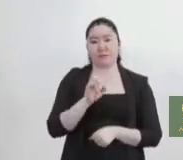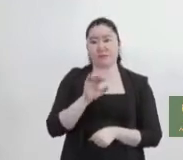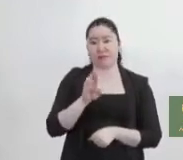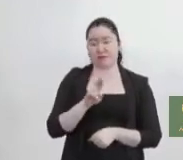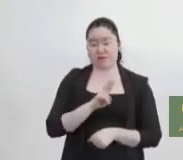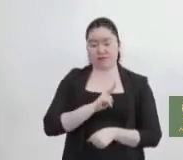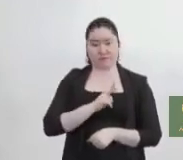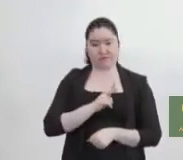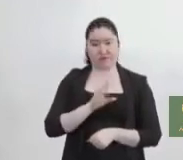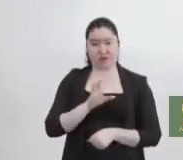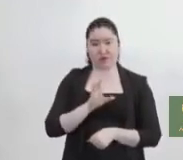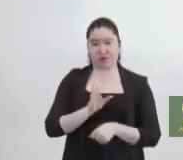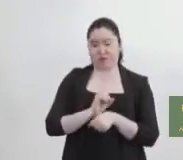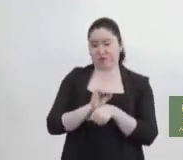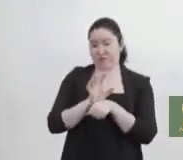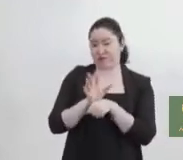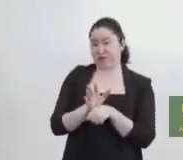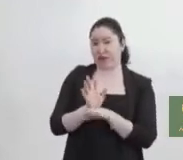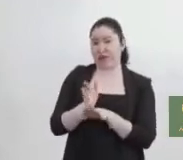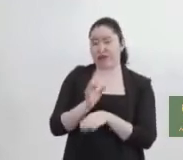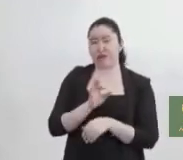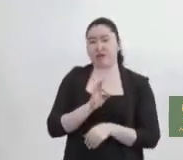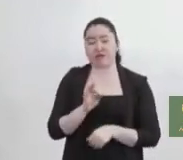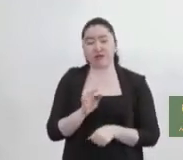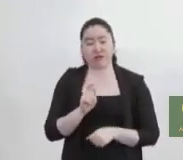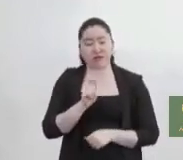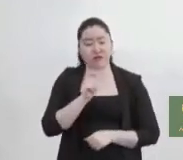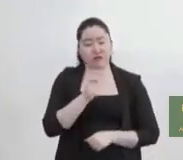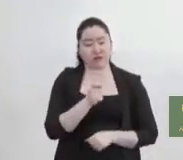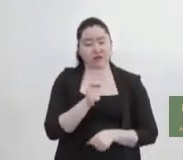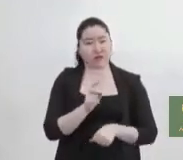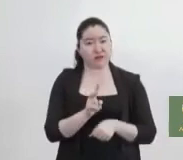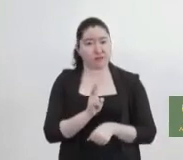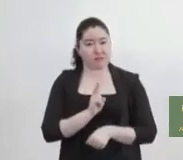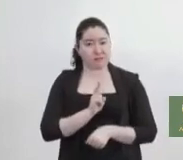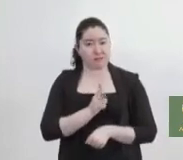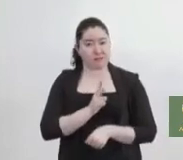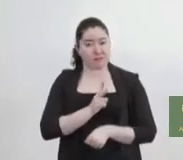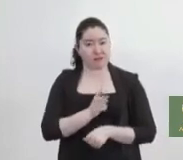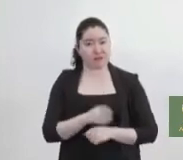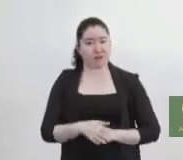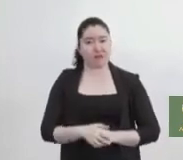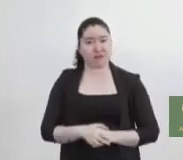Es decir, ya estuvieron en contacto con el virus, y